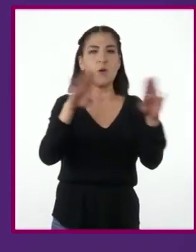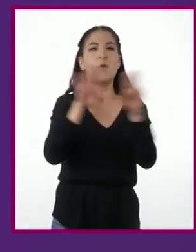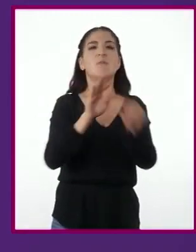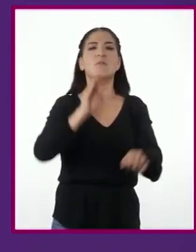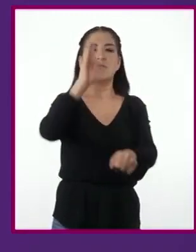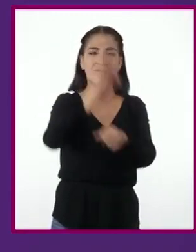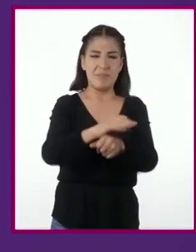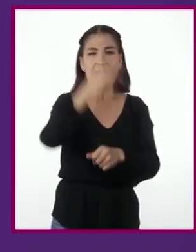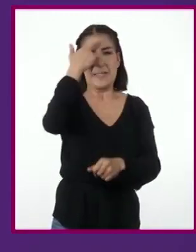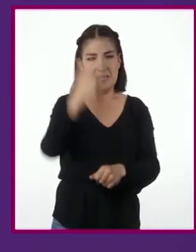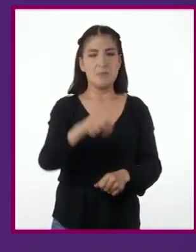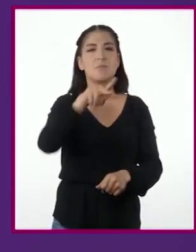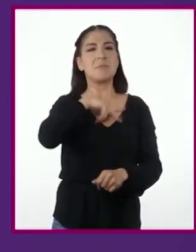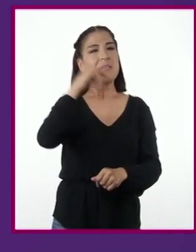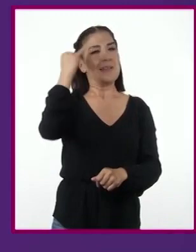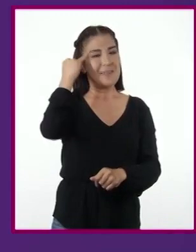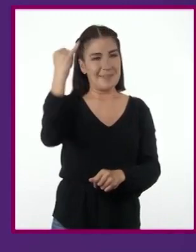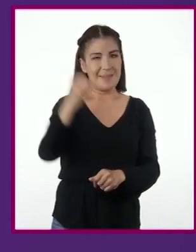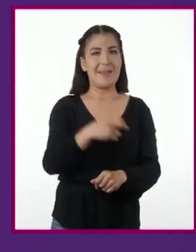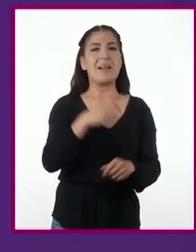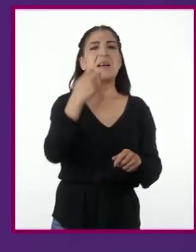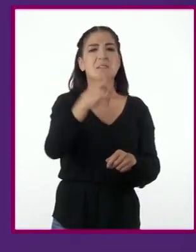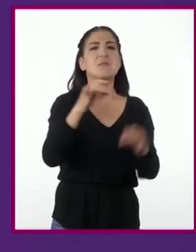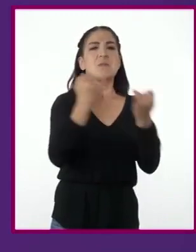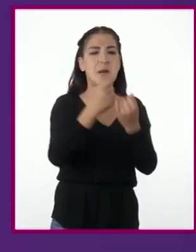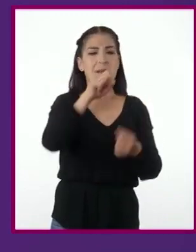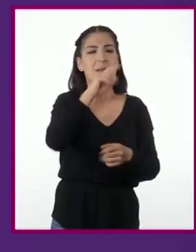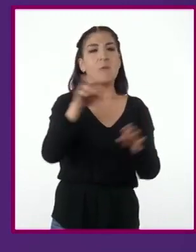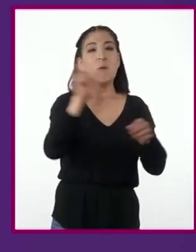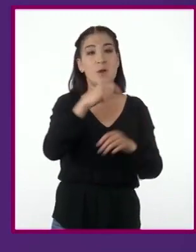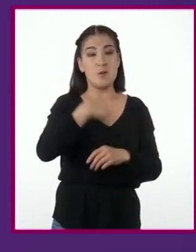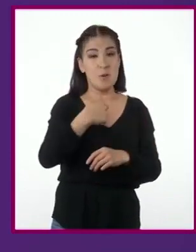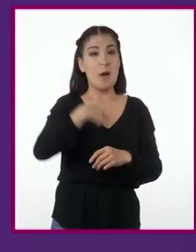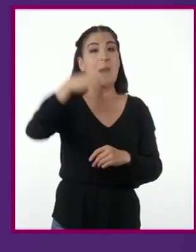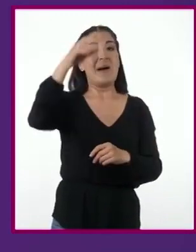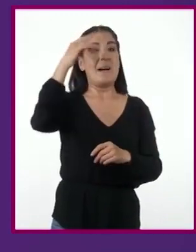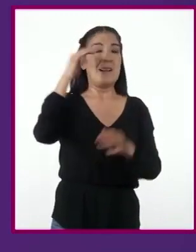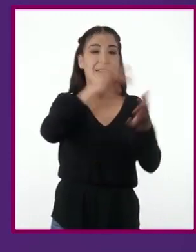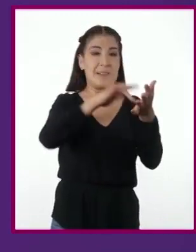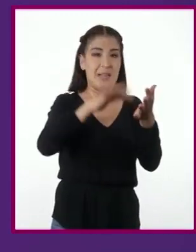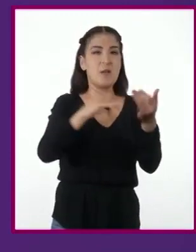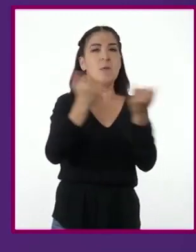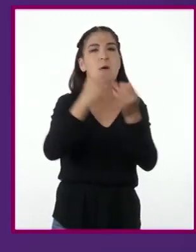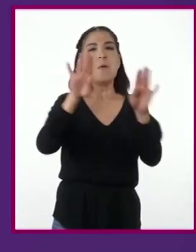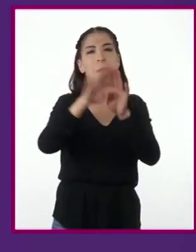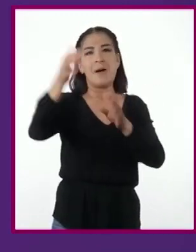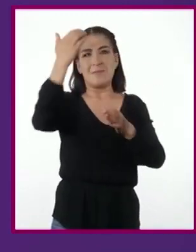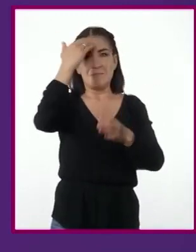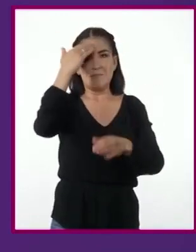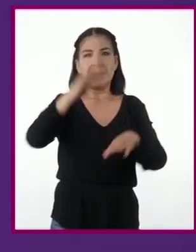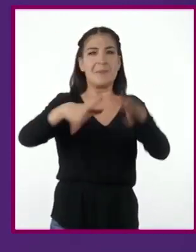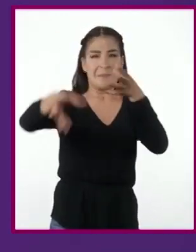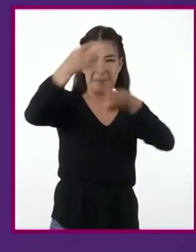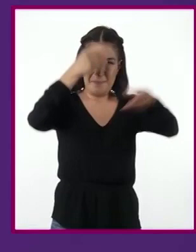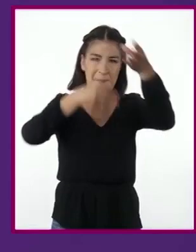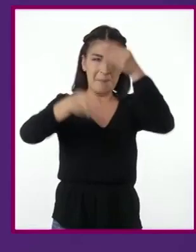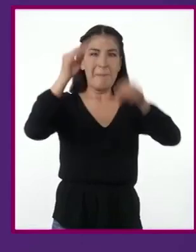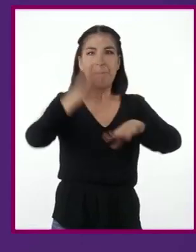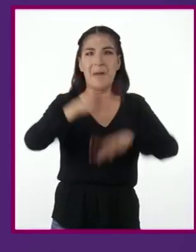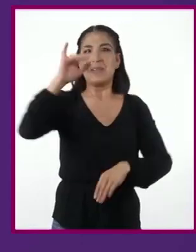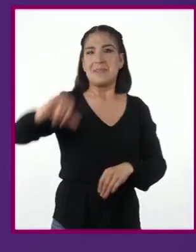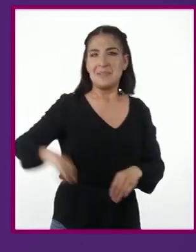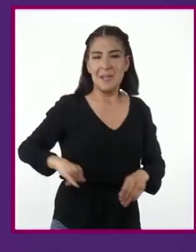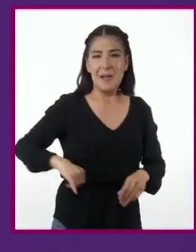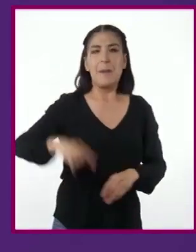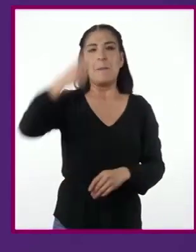defender con razones nuestras ideas. He aprendido que cuando leo adquiero muchos conocimientos nuevos e interesantes que me ayudan